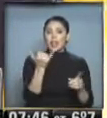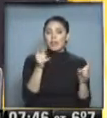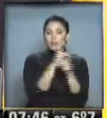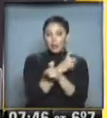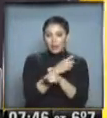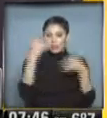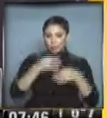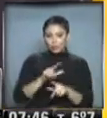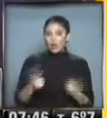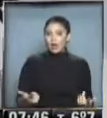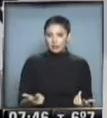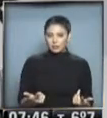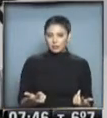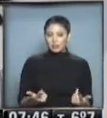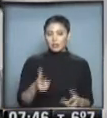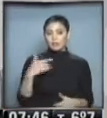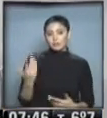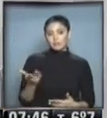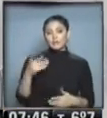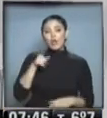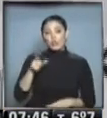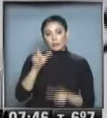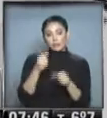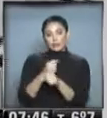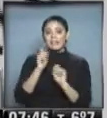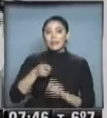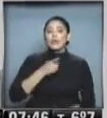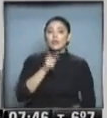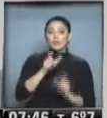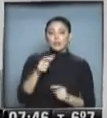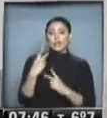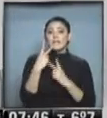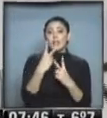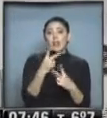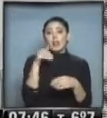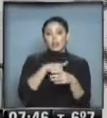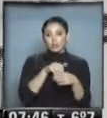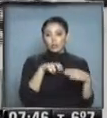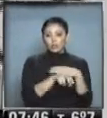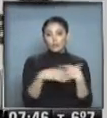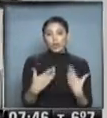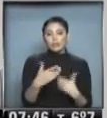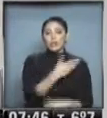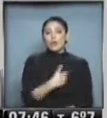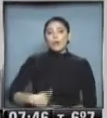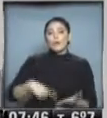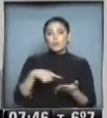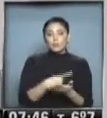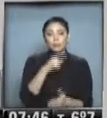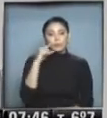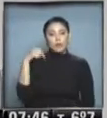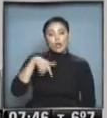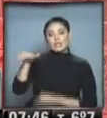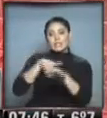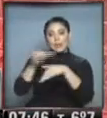seguridad para los trabajadores y también para los usuarios por este motivo el gobierno porteño convocó para hoy a los metros